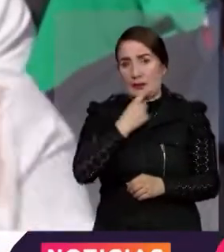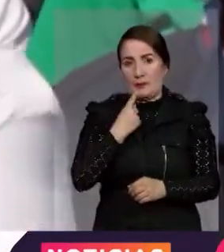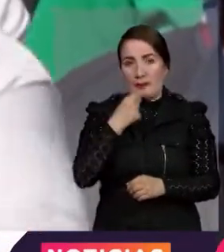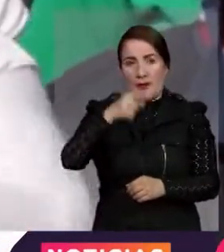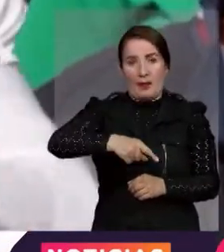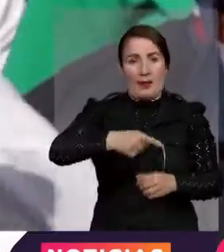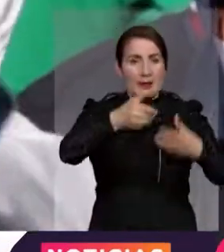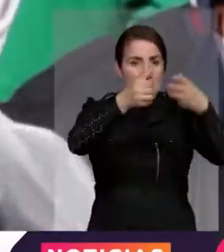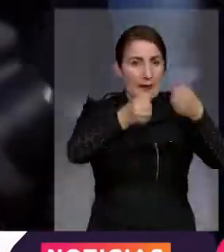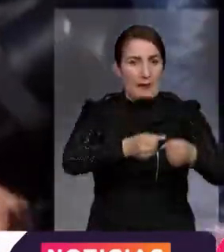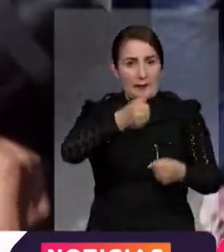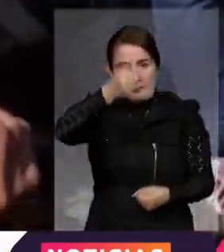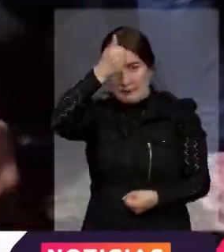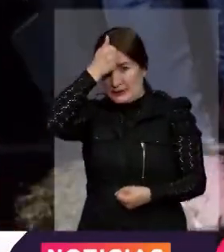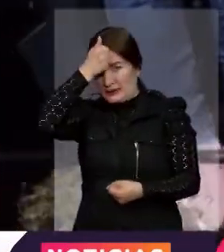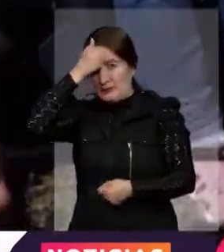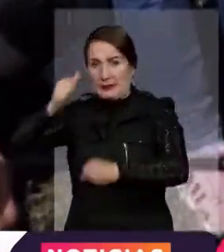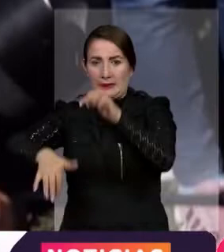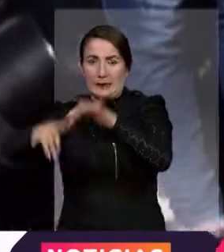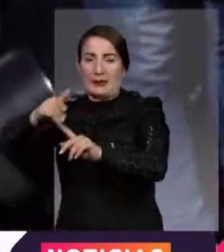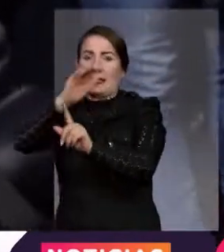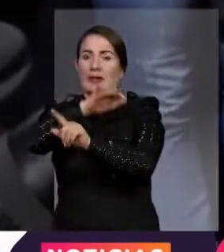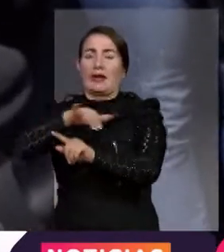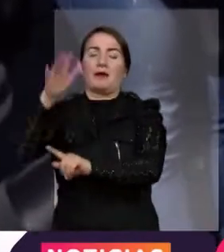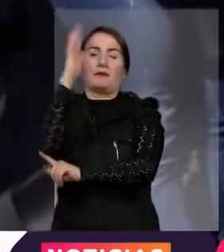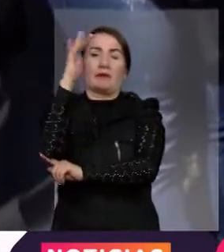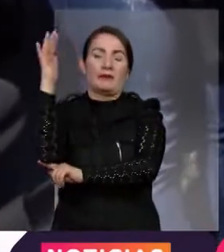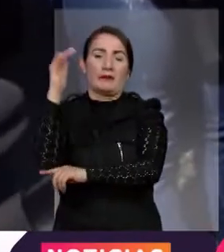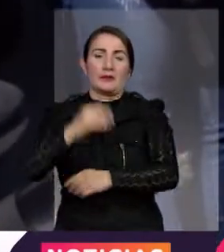la sede principal de la Secretaría de Ambiente.